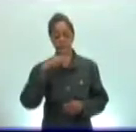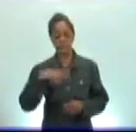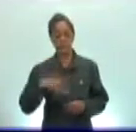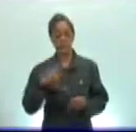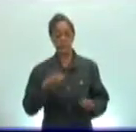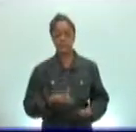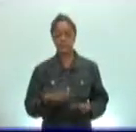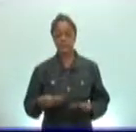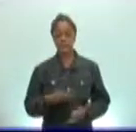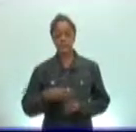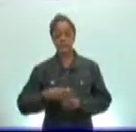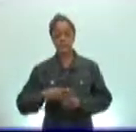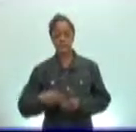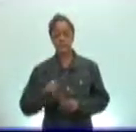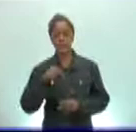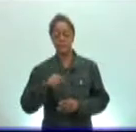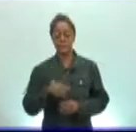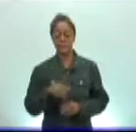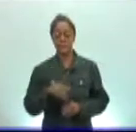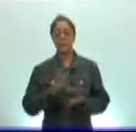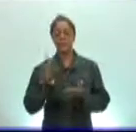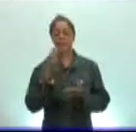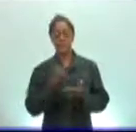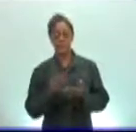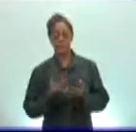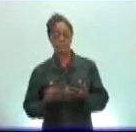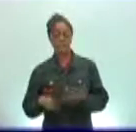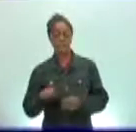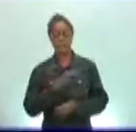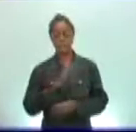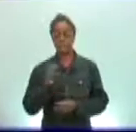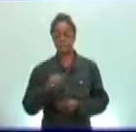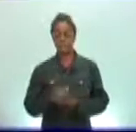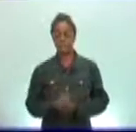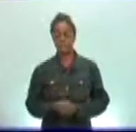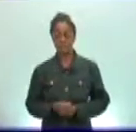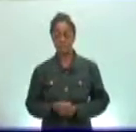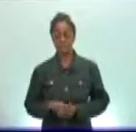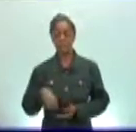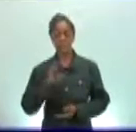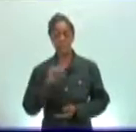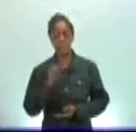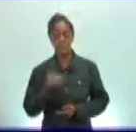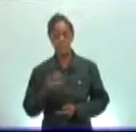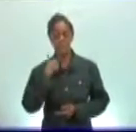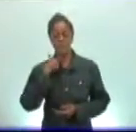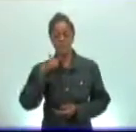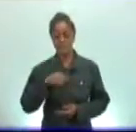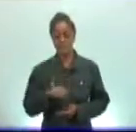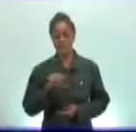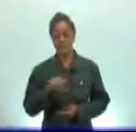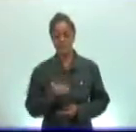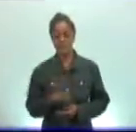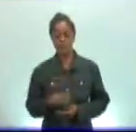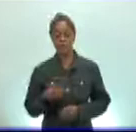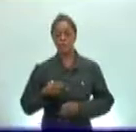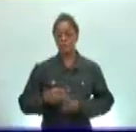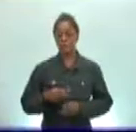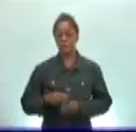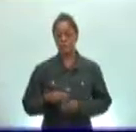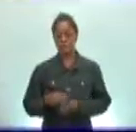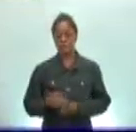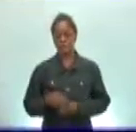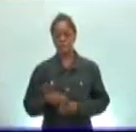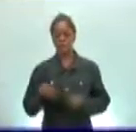en la historia de aquella caricatura de república. Si quisiéramos mencionar un ejemplo, lo tendríamos en el llamado asno